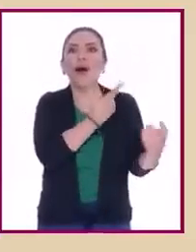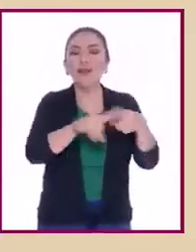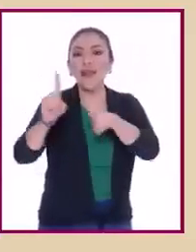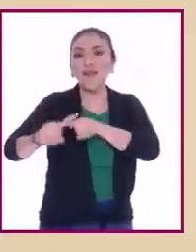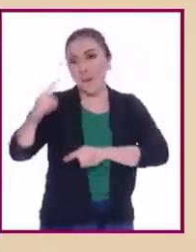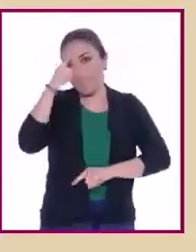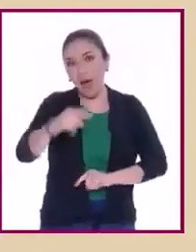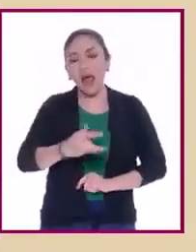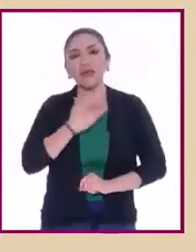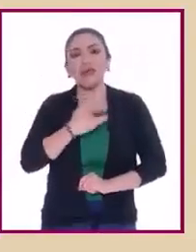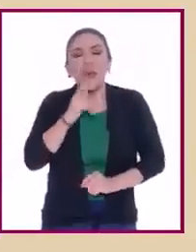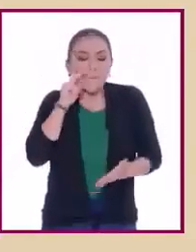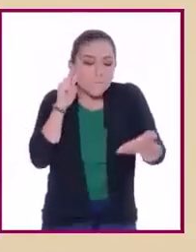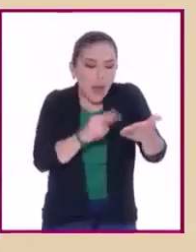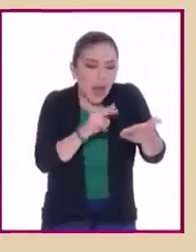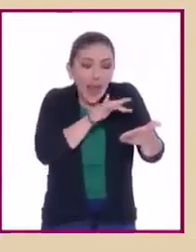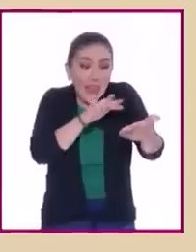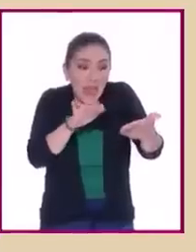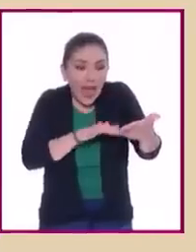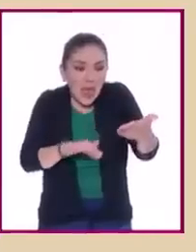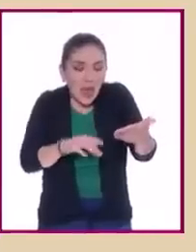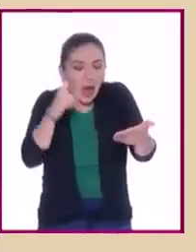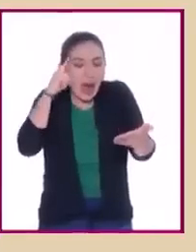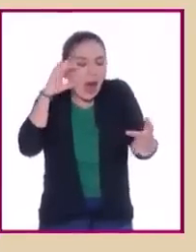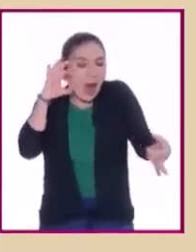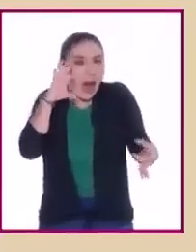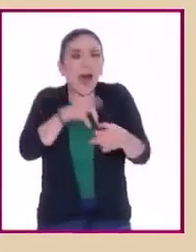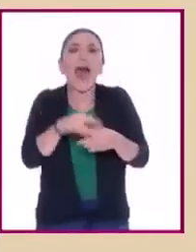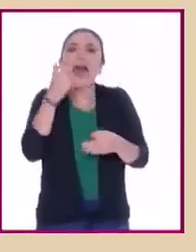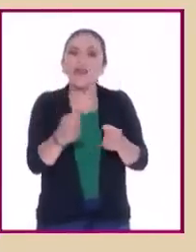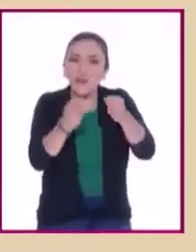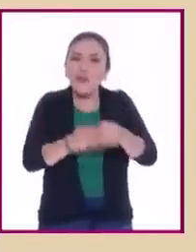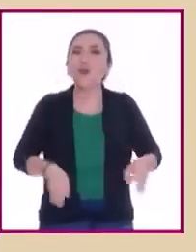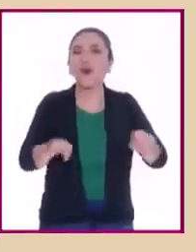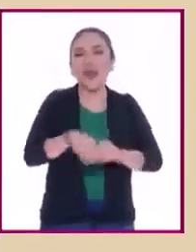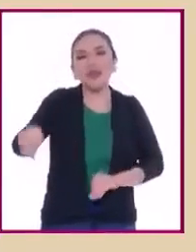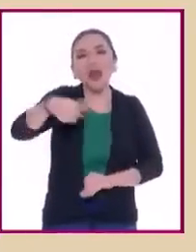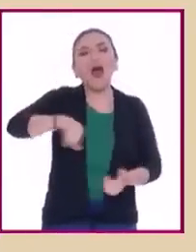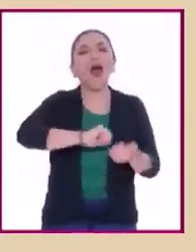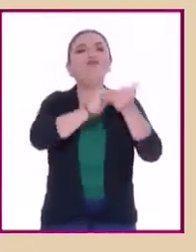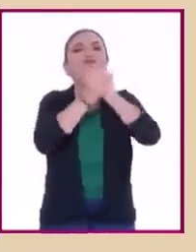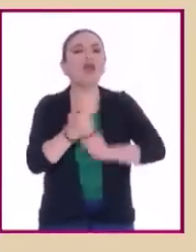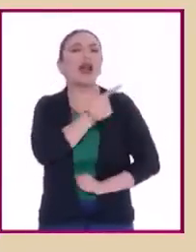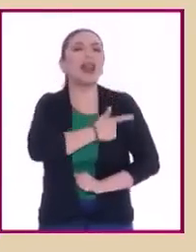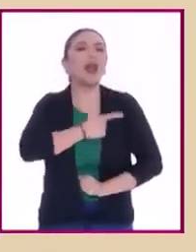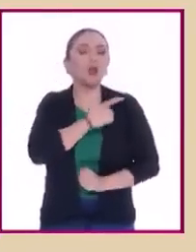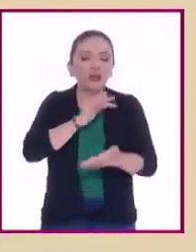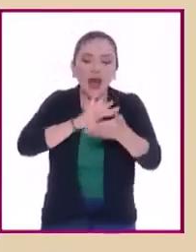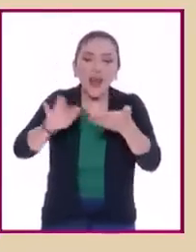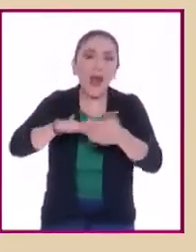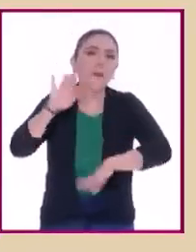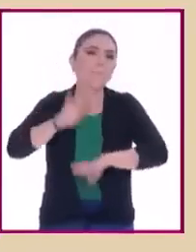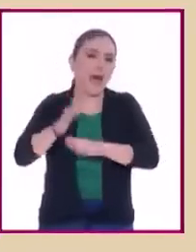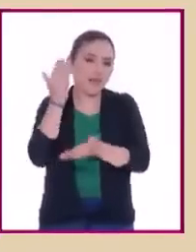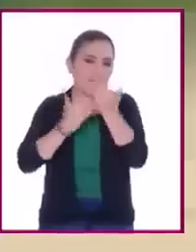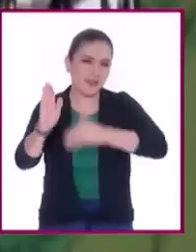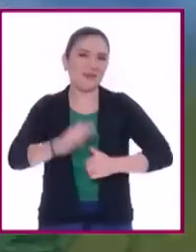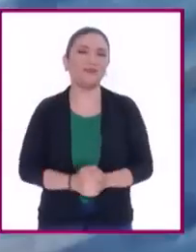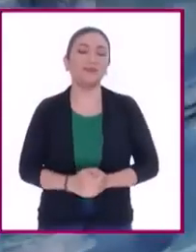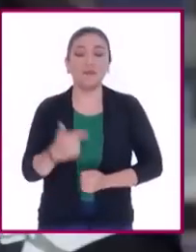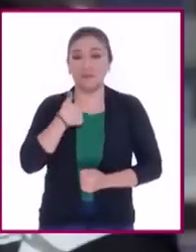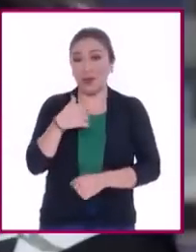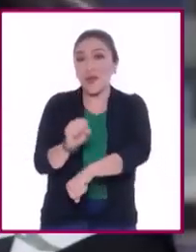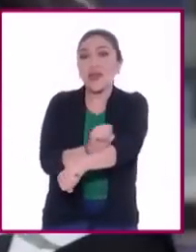y poder sentir lo que leen no que es este pues lo importante para que empiecen ellos a adquirir el hábito del gusto por la lectura